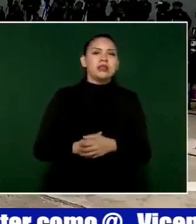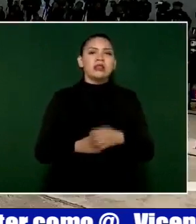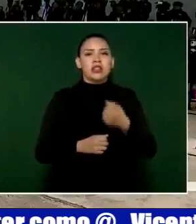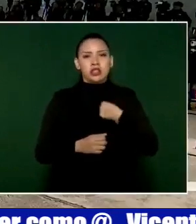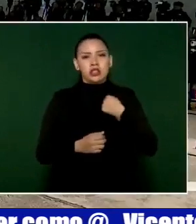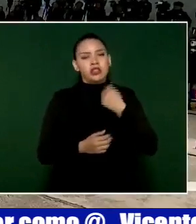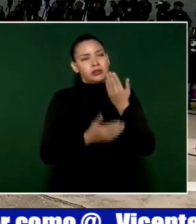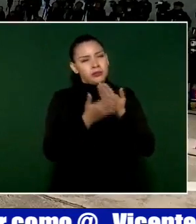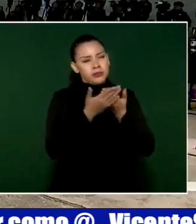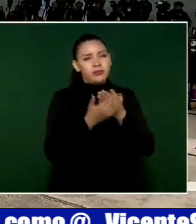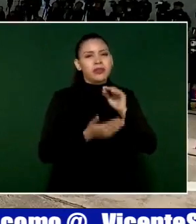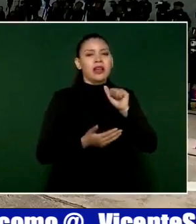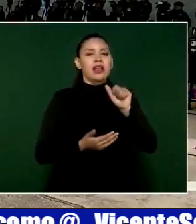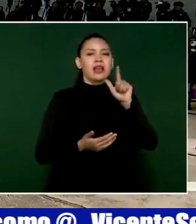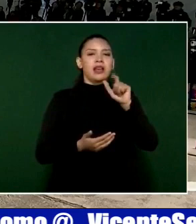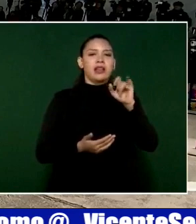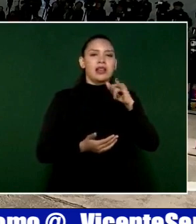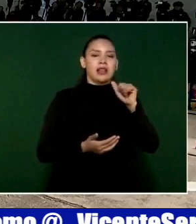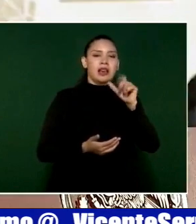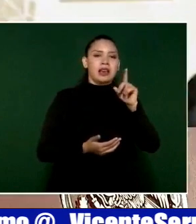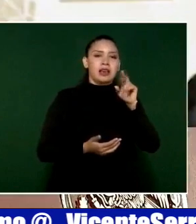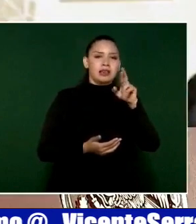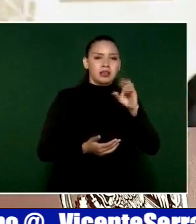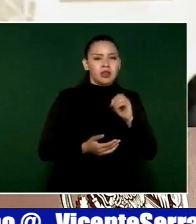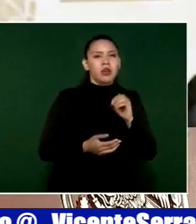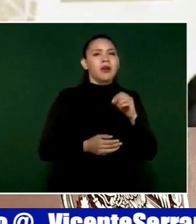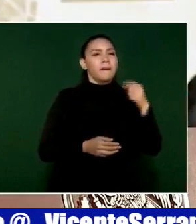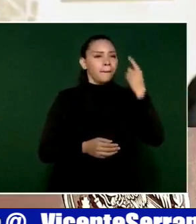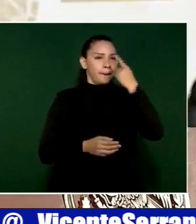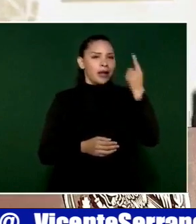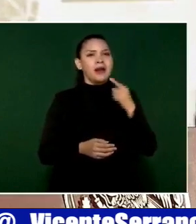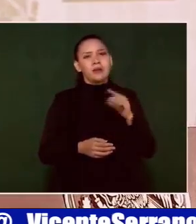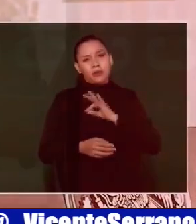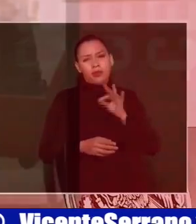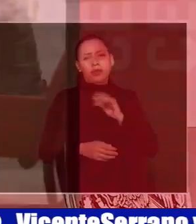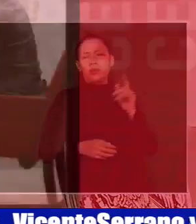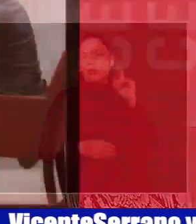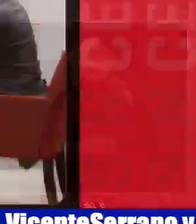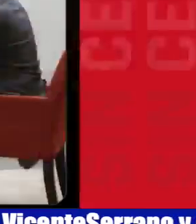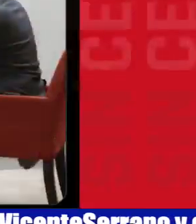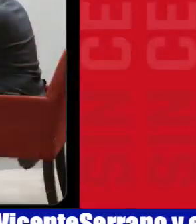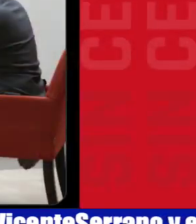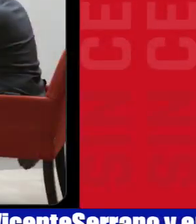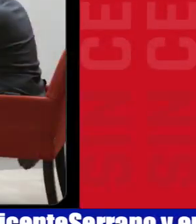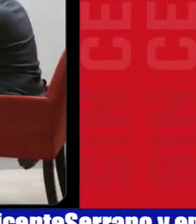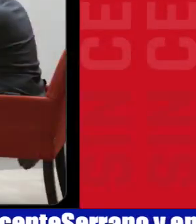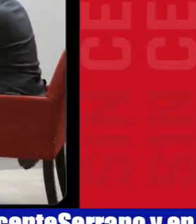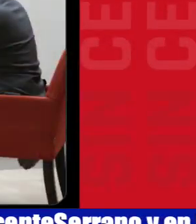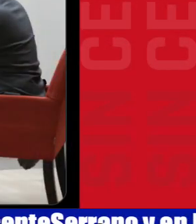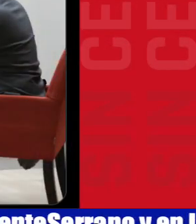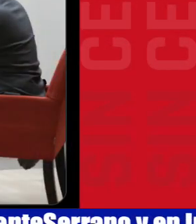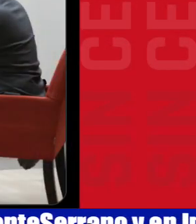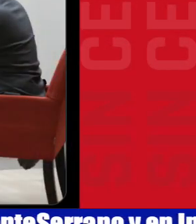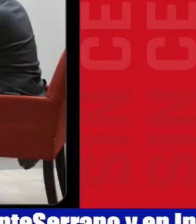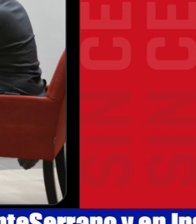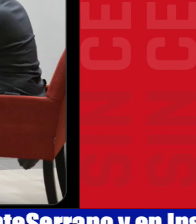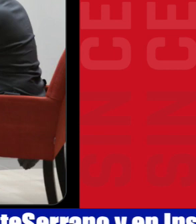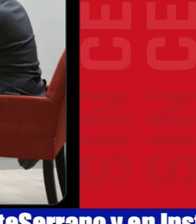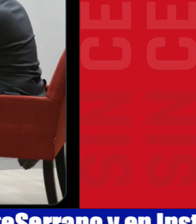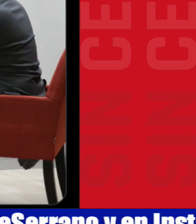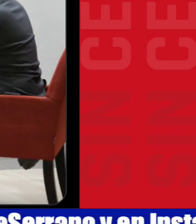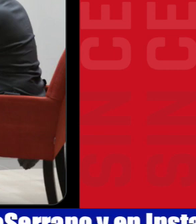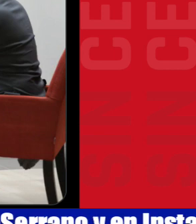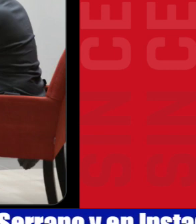la tesitura del golpeteo en cuanto a las consultas por el T-Mec, por el nuevo acuerdo comercial entre México, Estados Unidos y